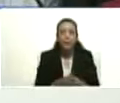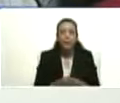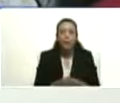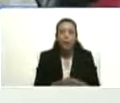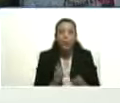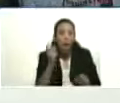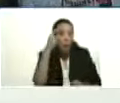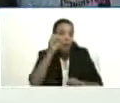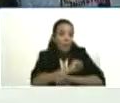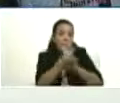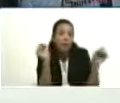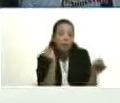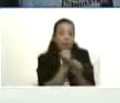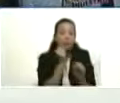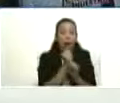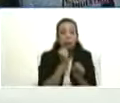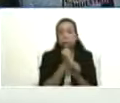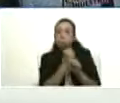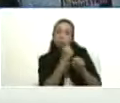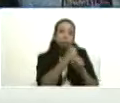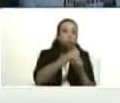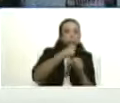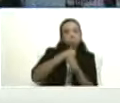Una mañana trabajando, presidente,